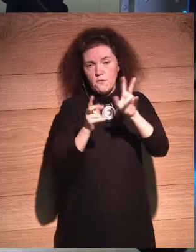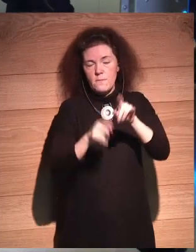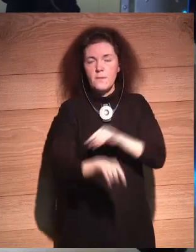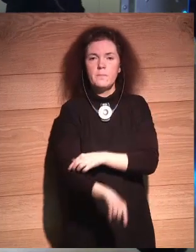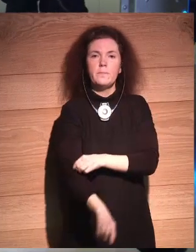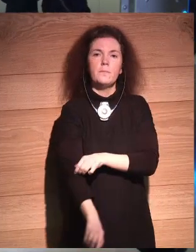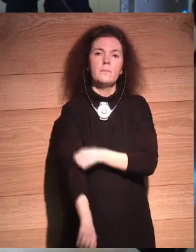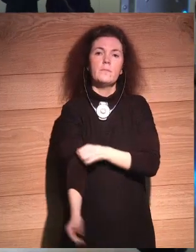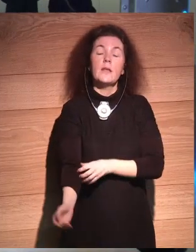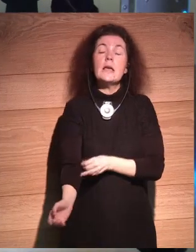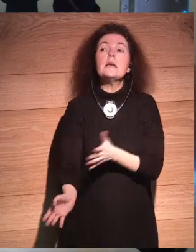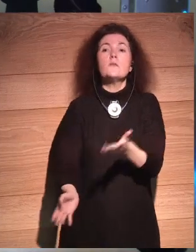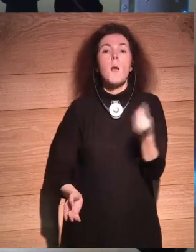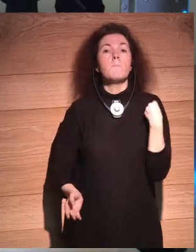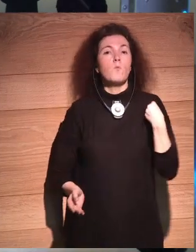That's a good question.